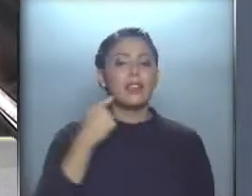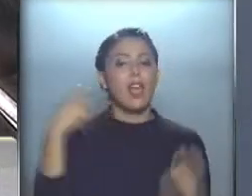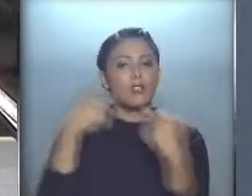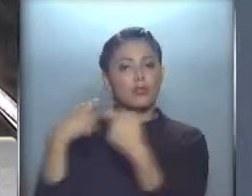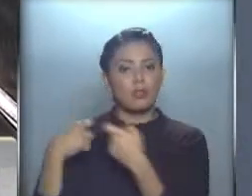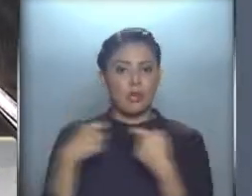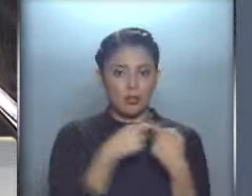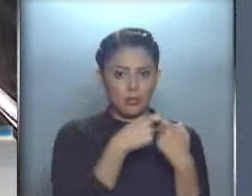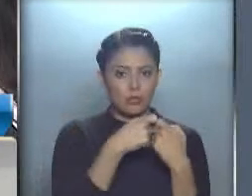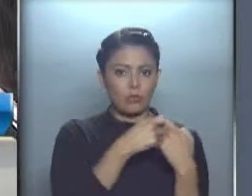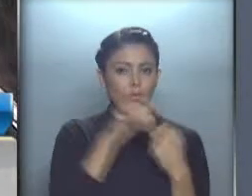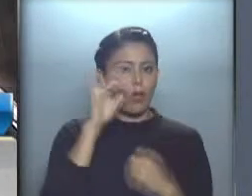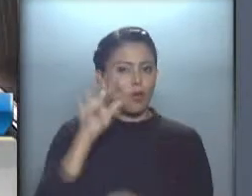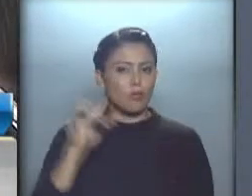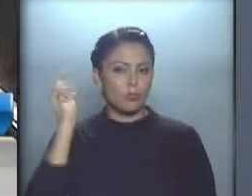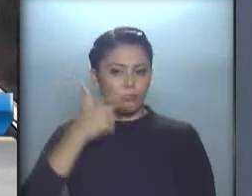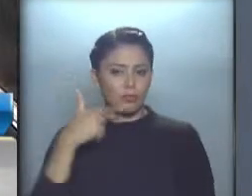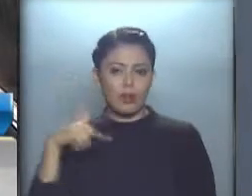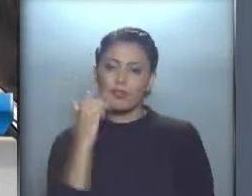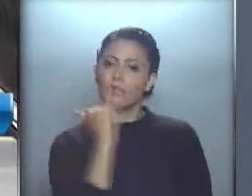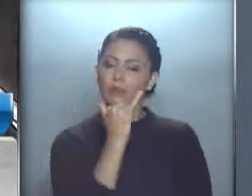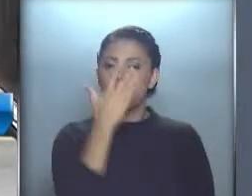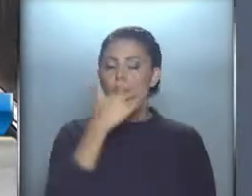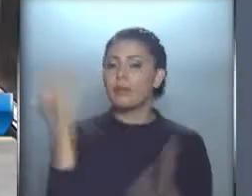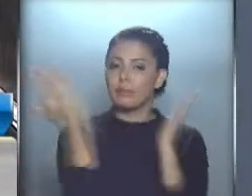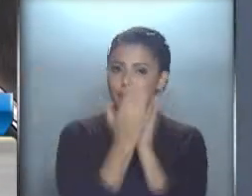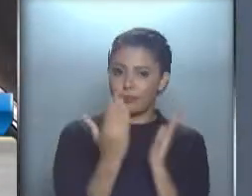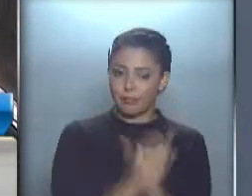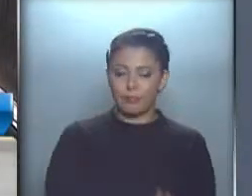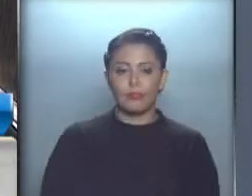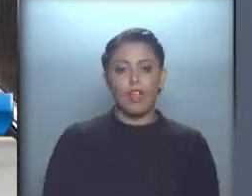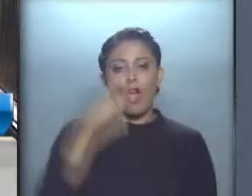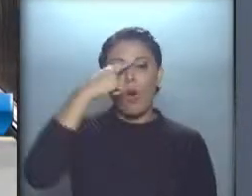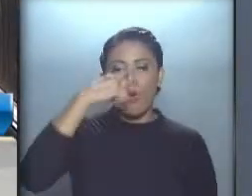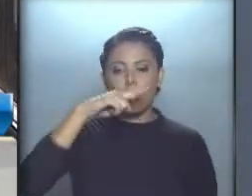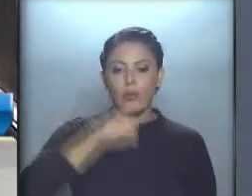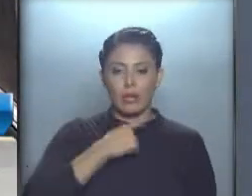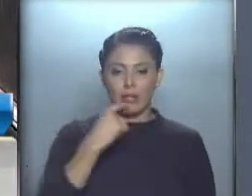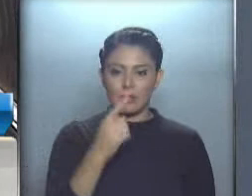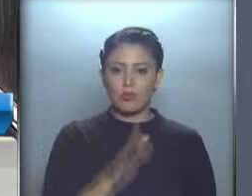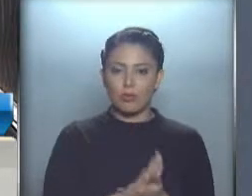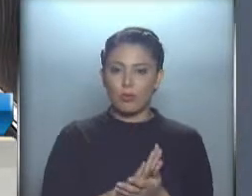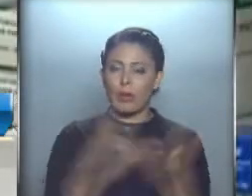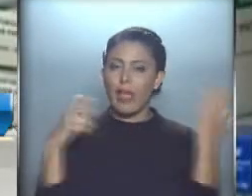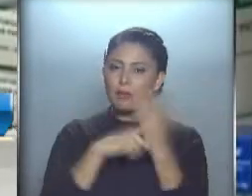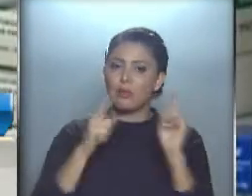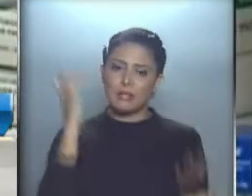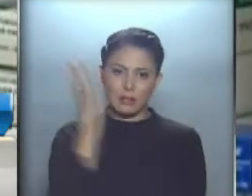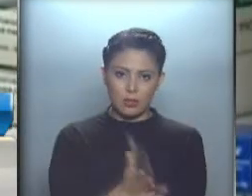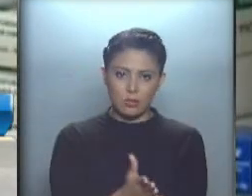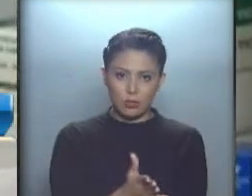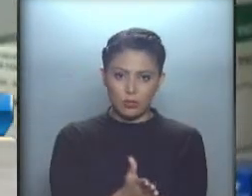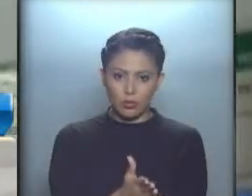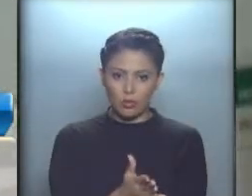consumidores que tendremos la posibilidad de analizar. Y por último, quiero decirles que en materia de inspecciones y sanciones,